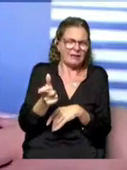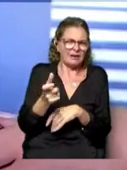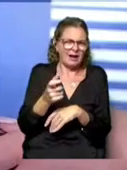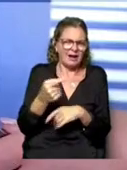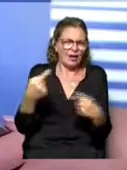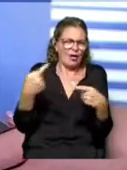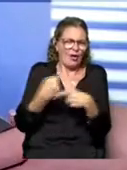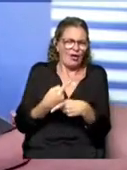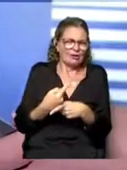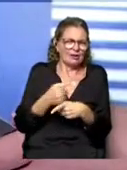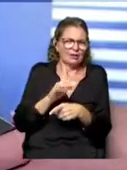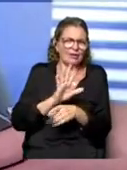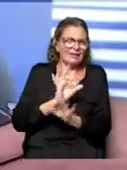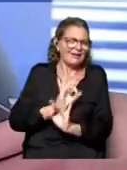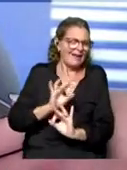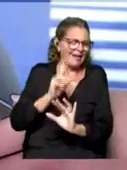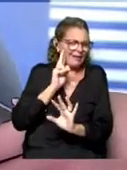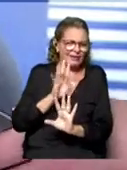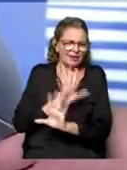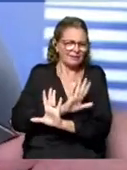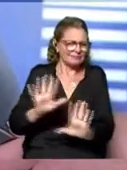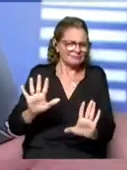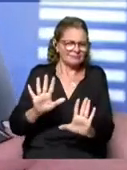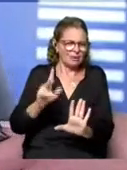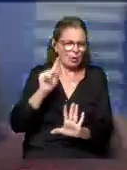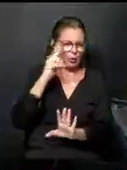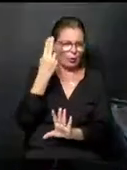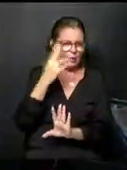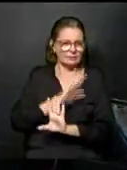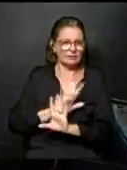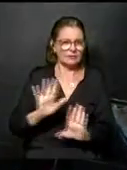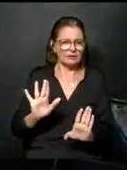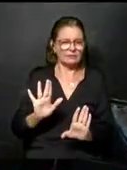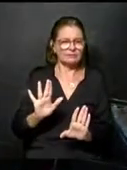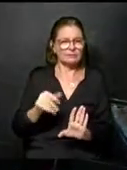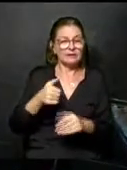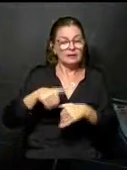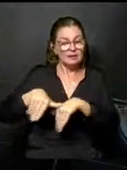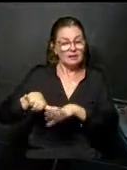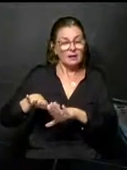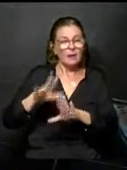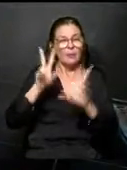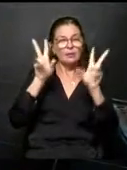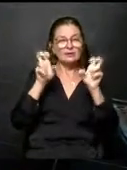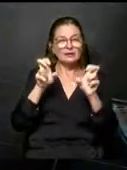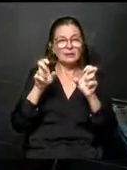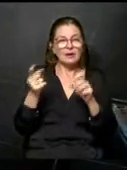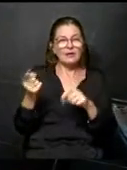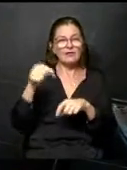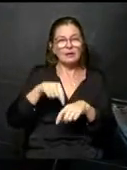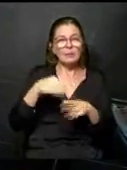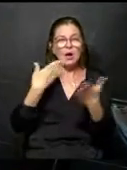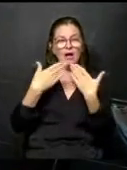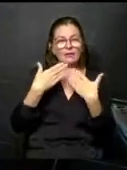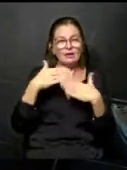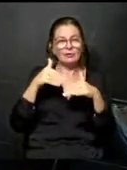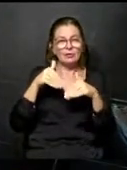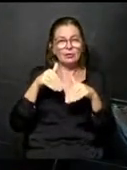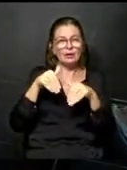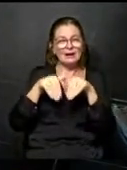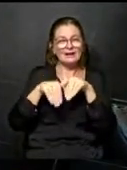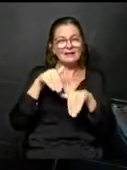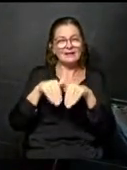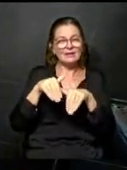agravio, que no tiene nada que ver con el Uruguay. Dejamos este tema de lado y venimos hablando de las elecciones nacionales,